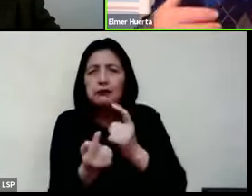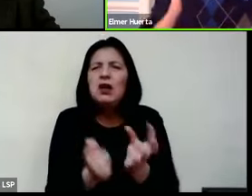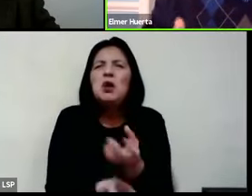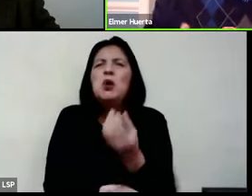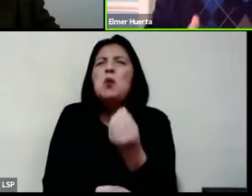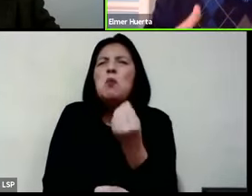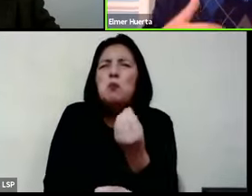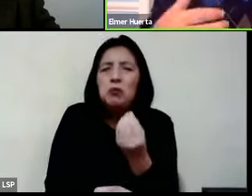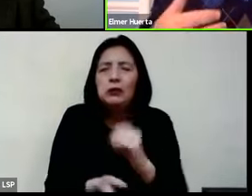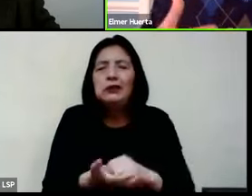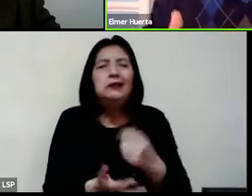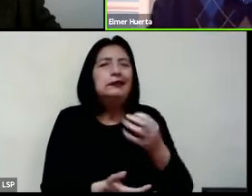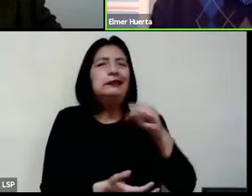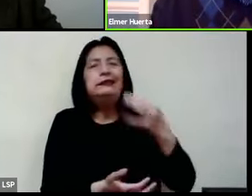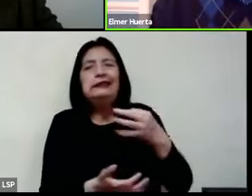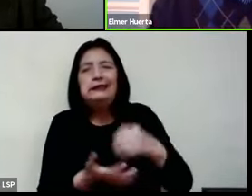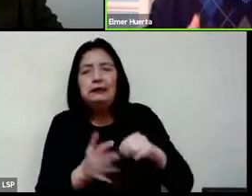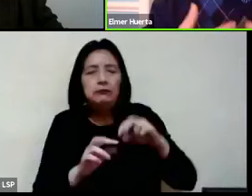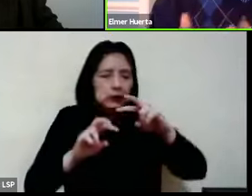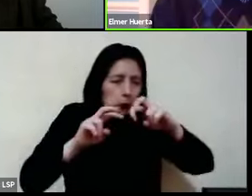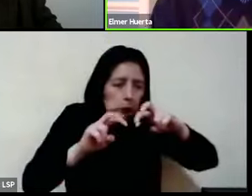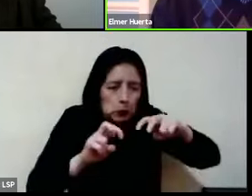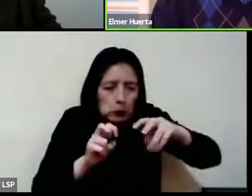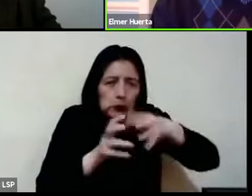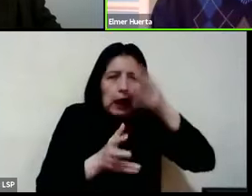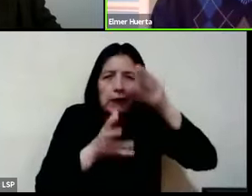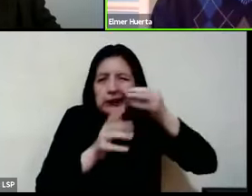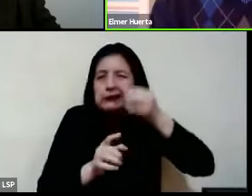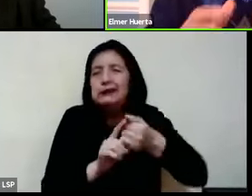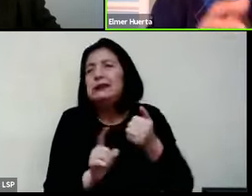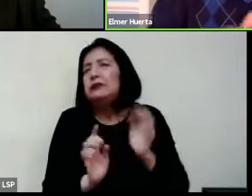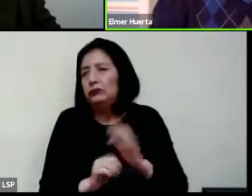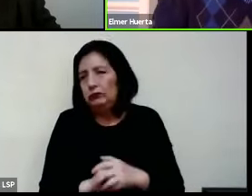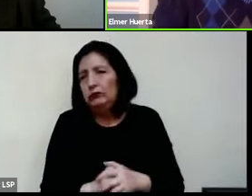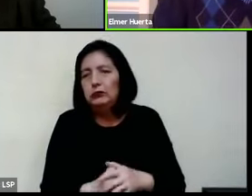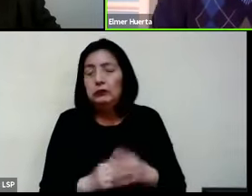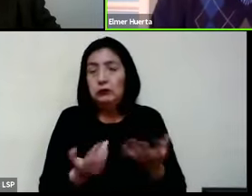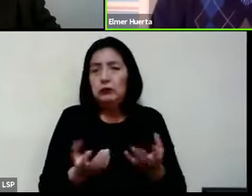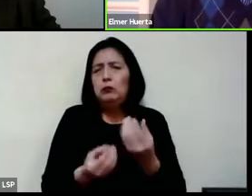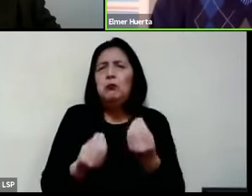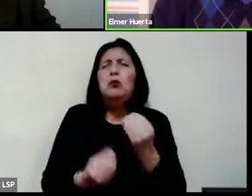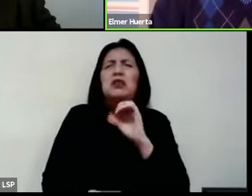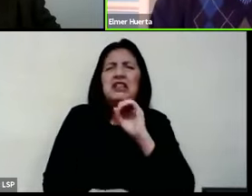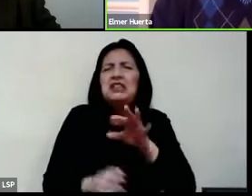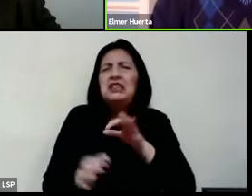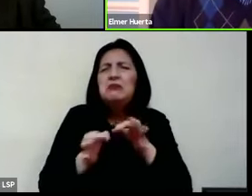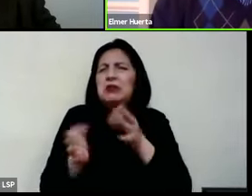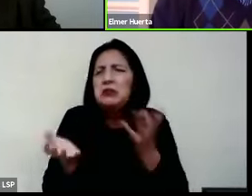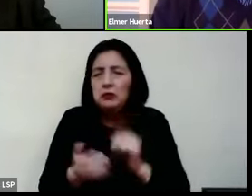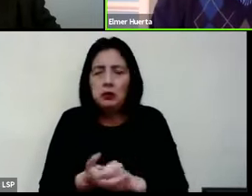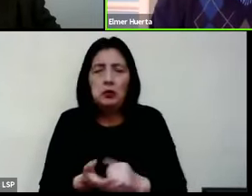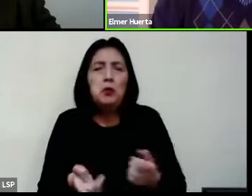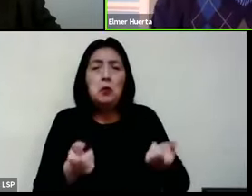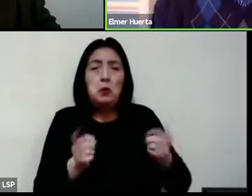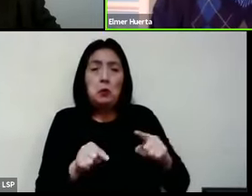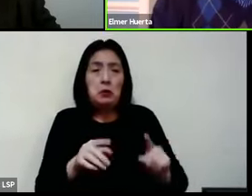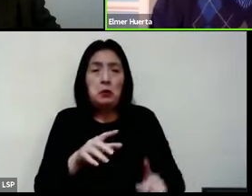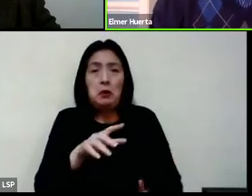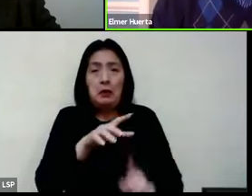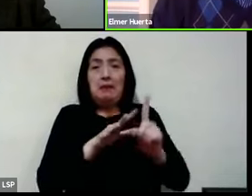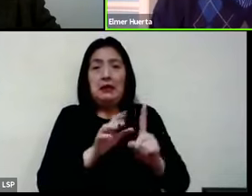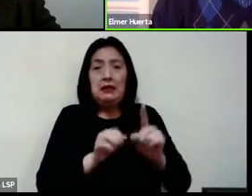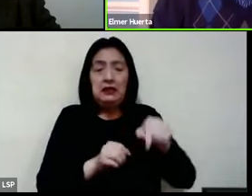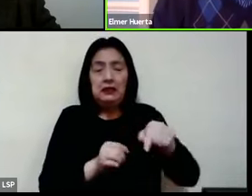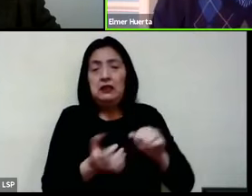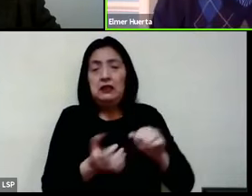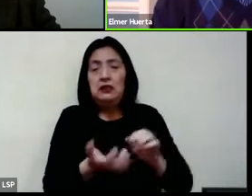está constantemente aprendiendo de sí misma. ¿Y por qué digo esto? Porque cuando apareció este virus y se habló de